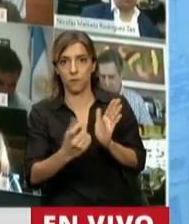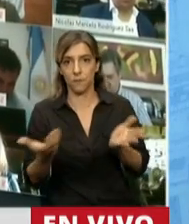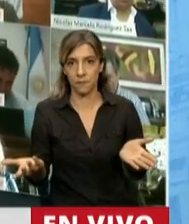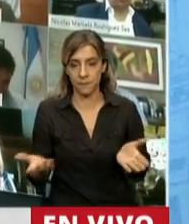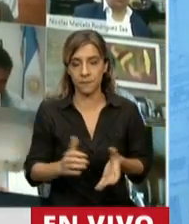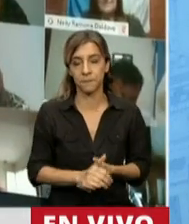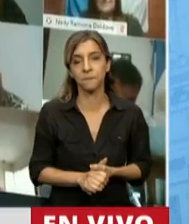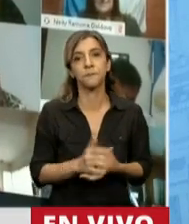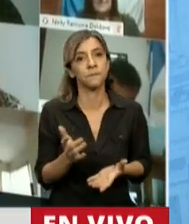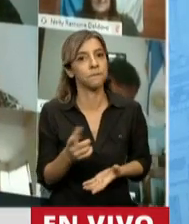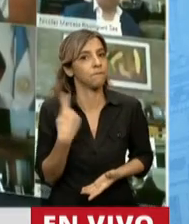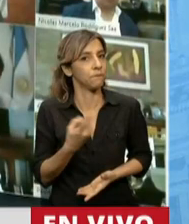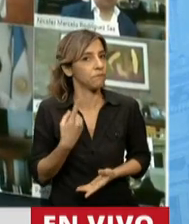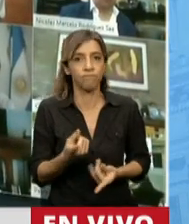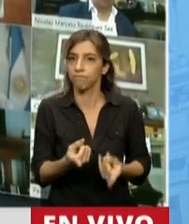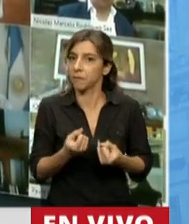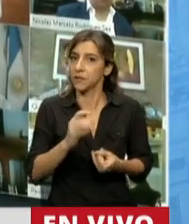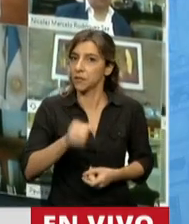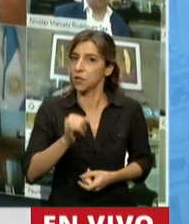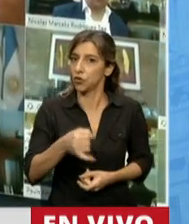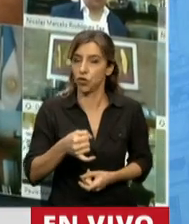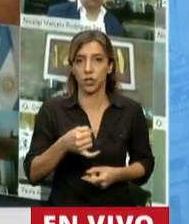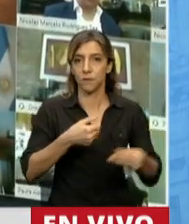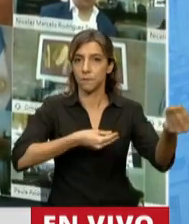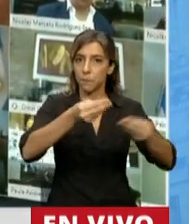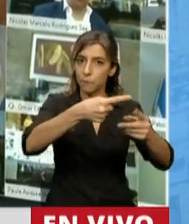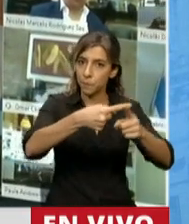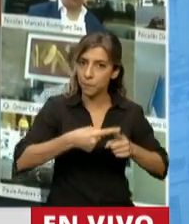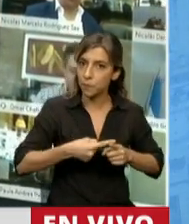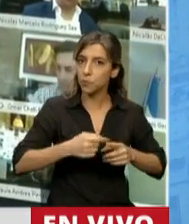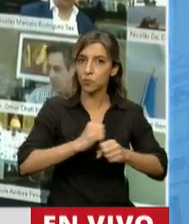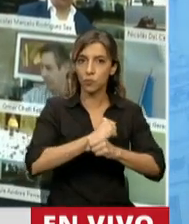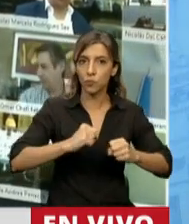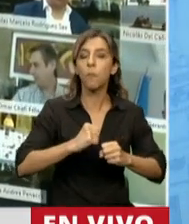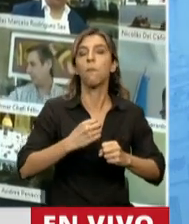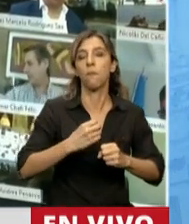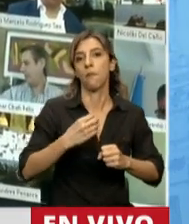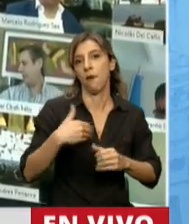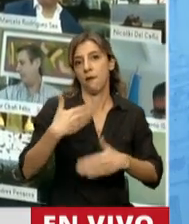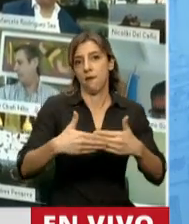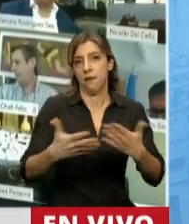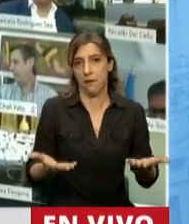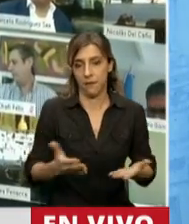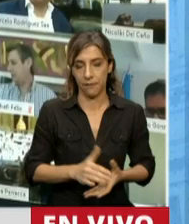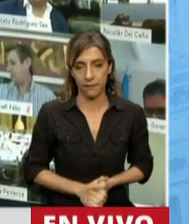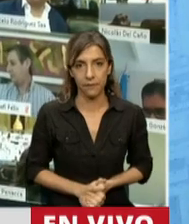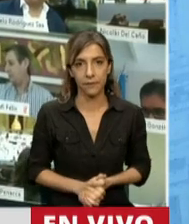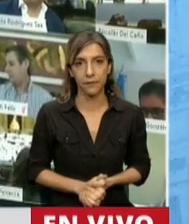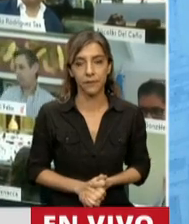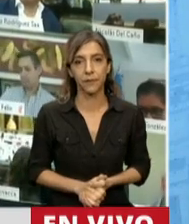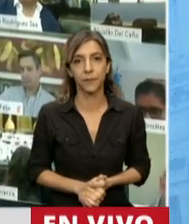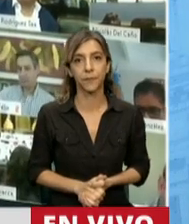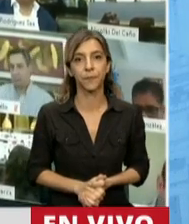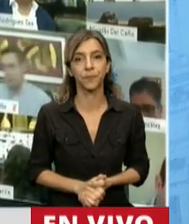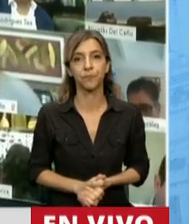obviamente se hace necesario que este Congreso hoy esté debatiendo esta ampliación de presupuesto. ¿Y por qué más? Porque han